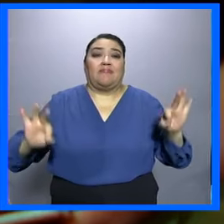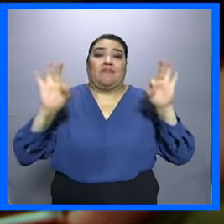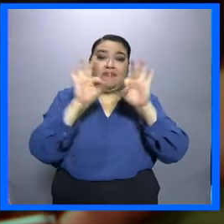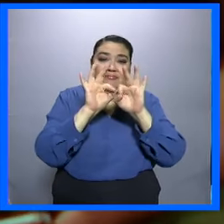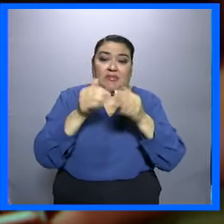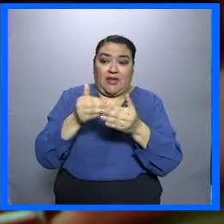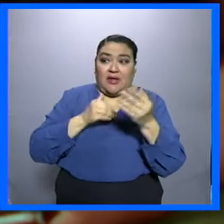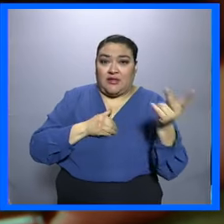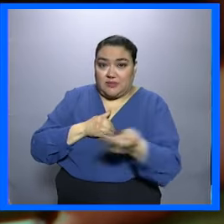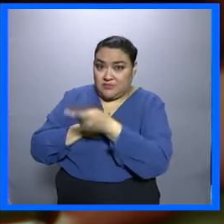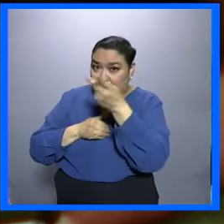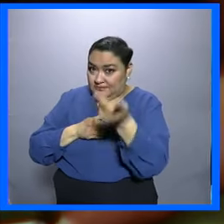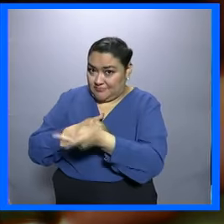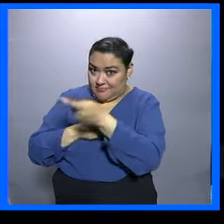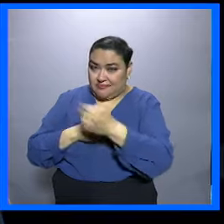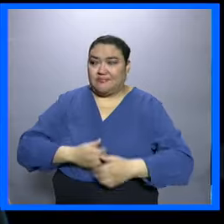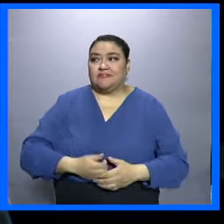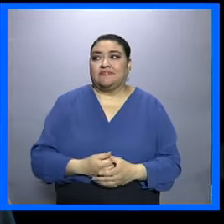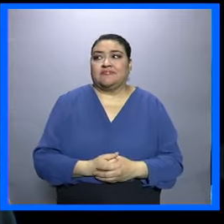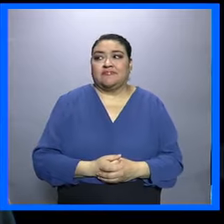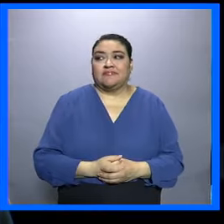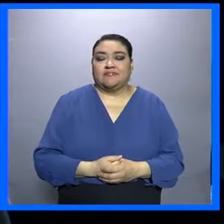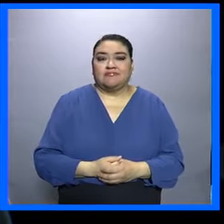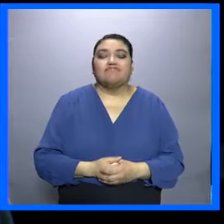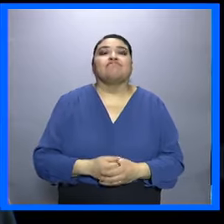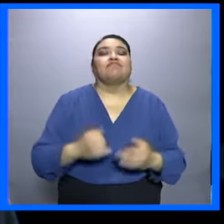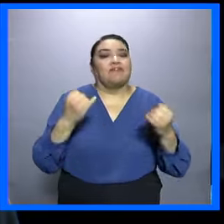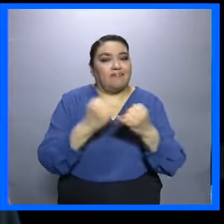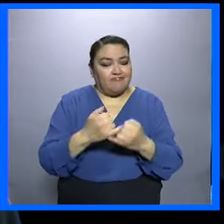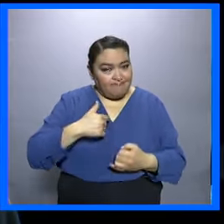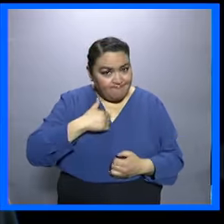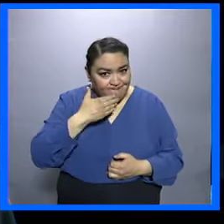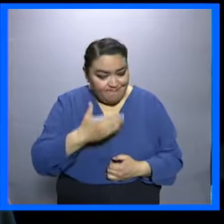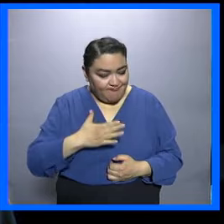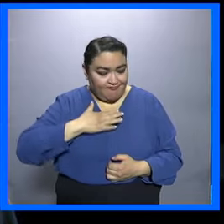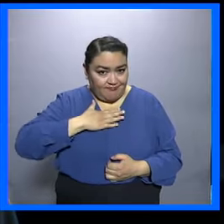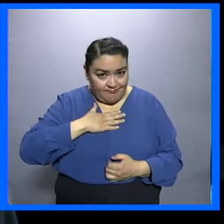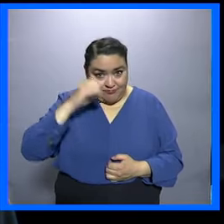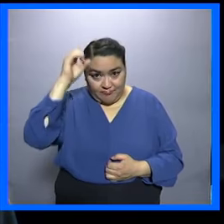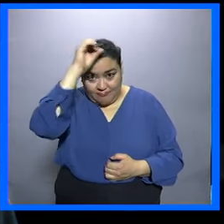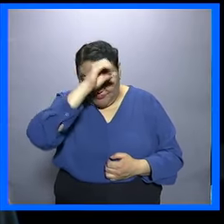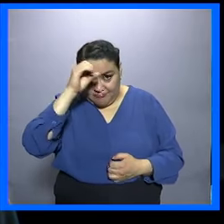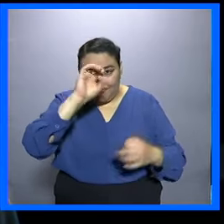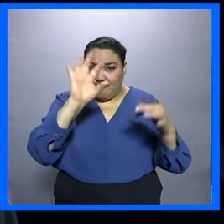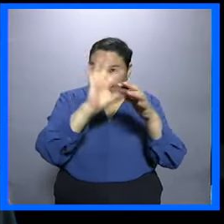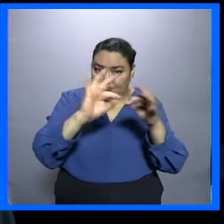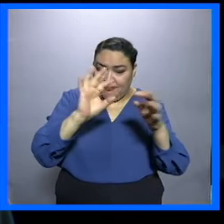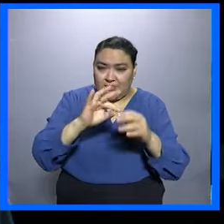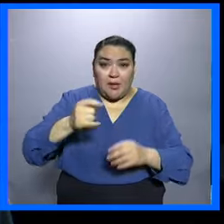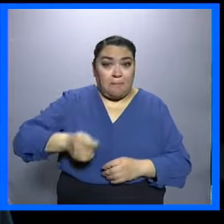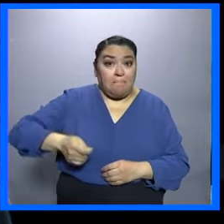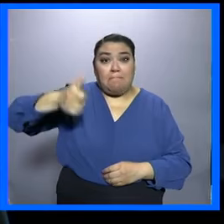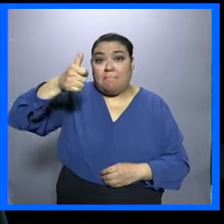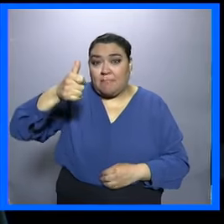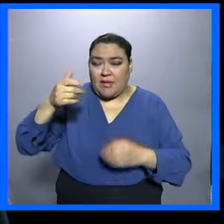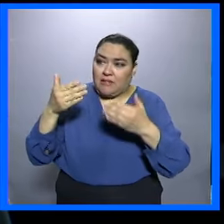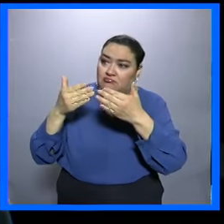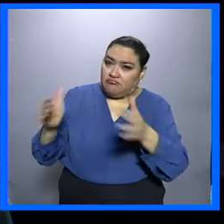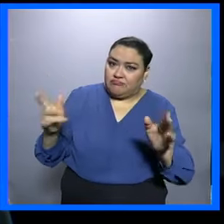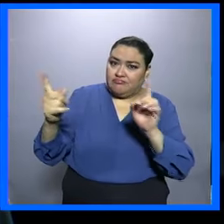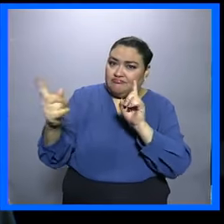es el derecho a la consulta. Es muy honorable que nuestras voces sean escuchadas y que realmente por primera vez se lleve esta